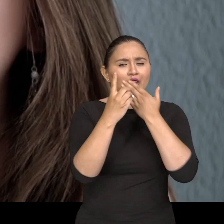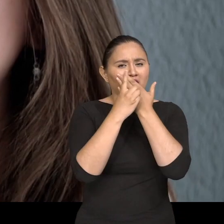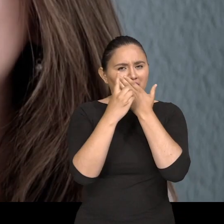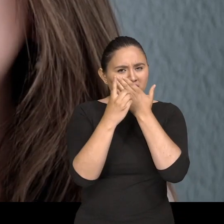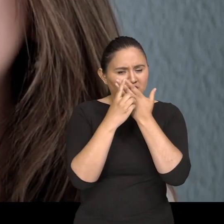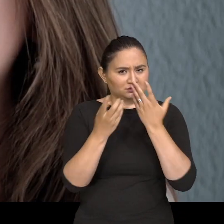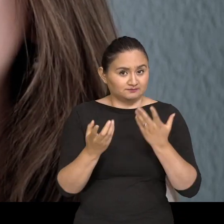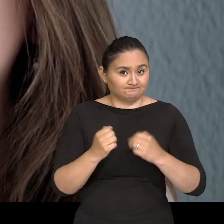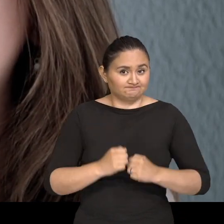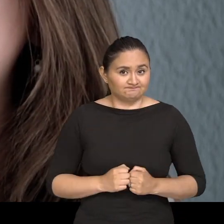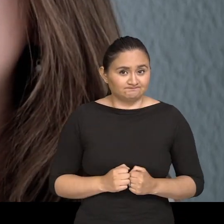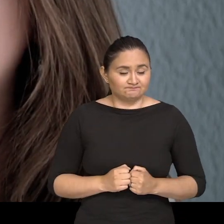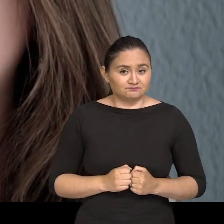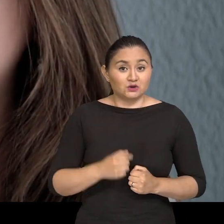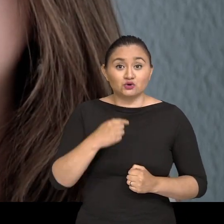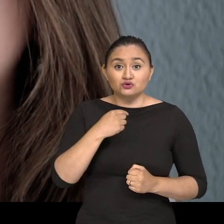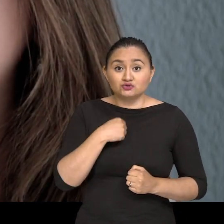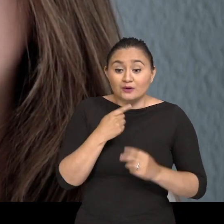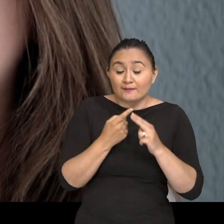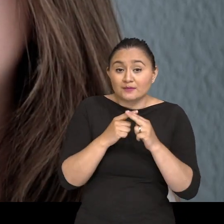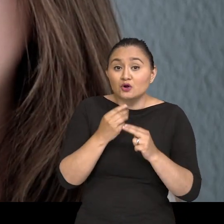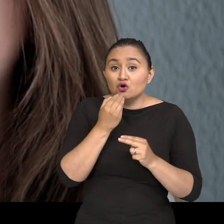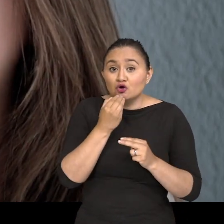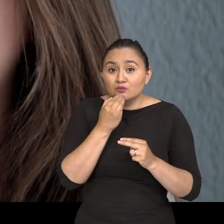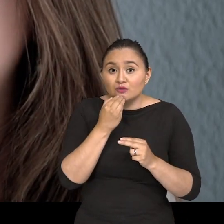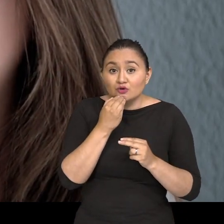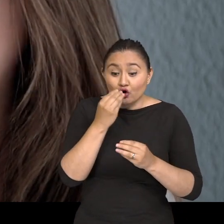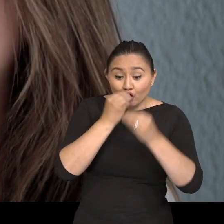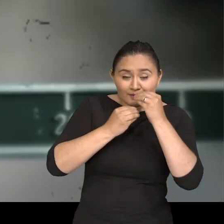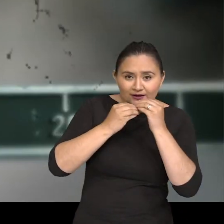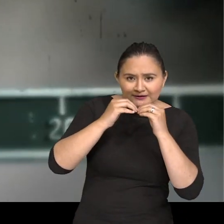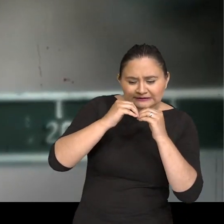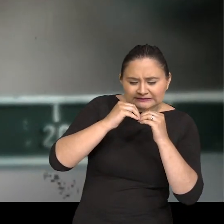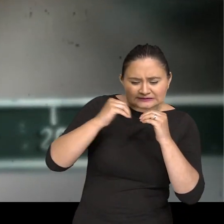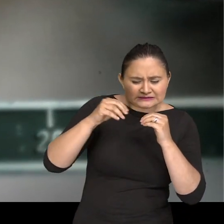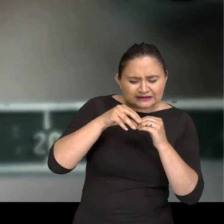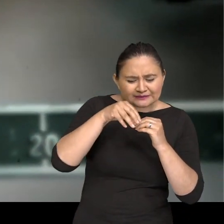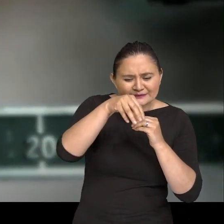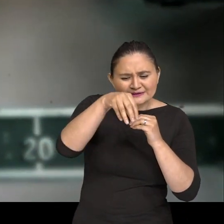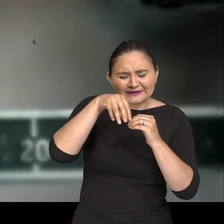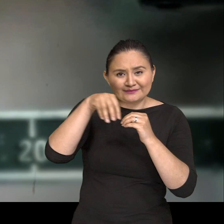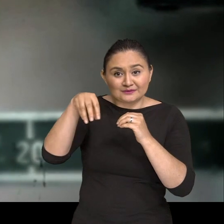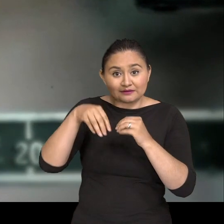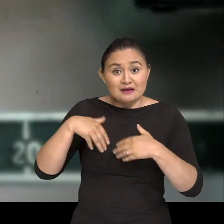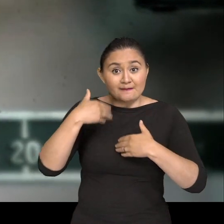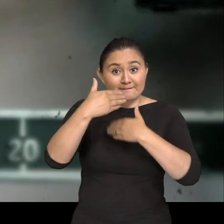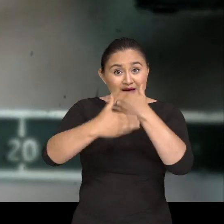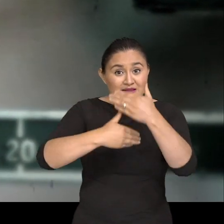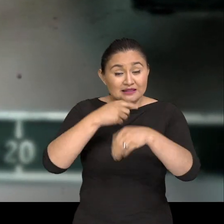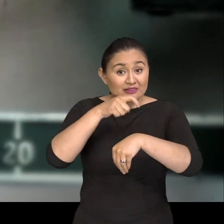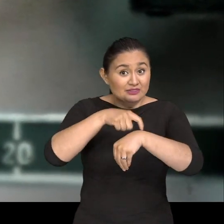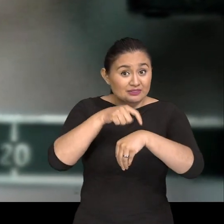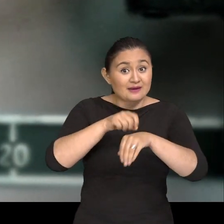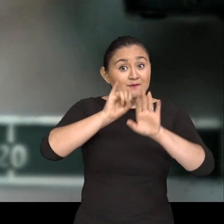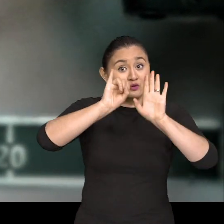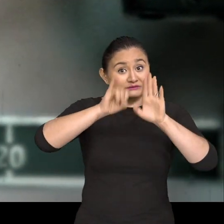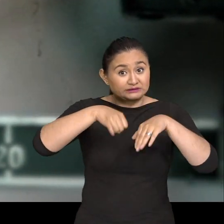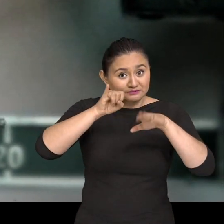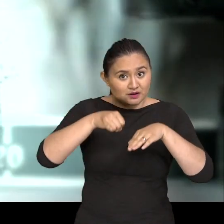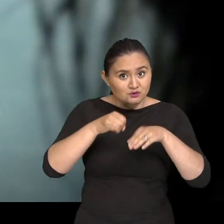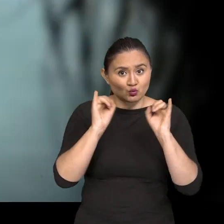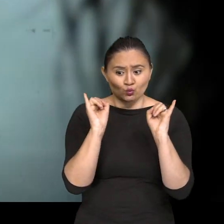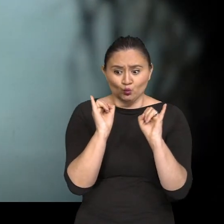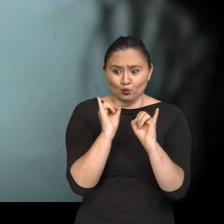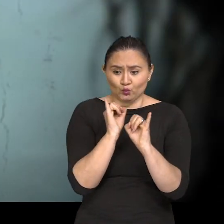cosas solamente empecé a quitar la comida como unos seis meses y hice eso trabajé un montón